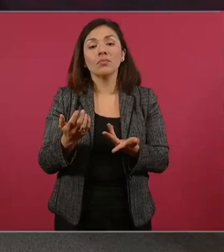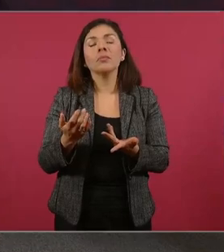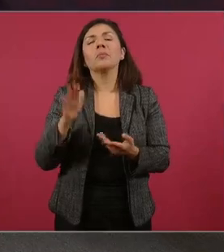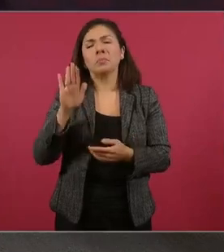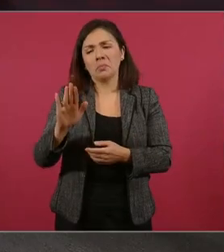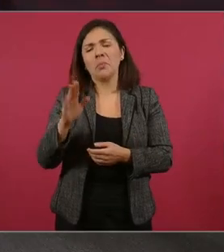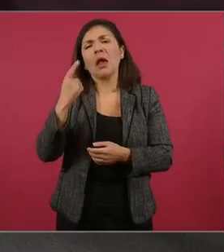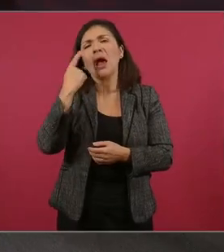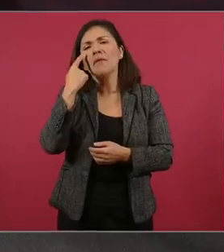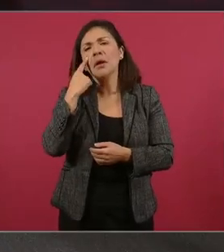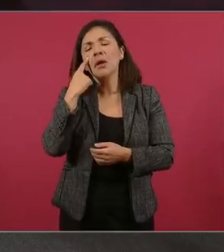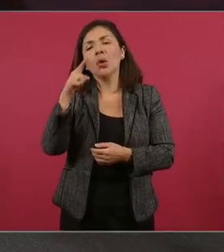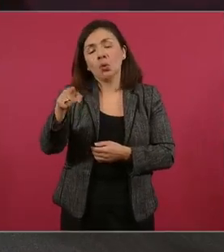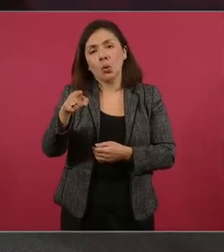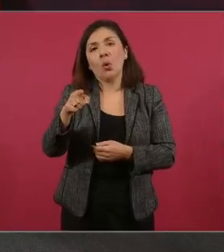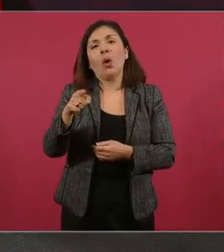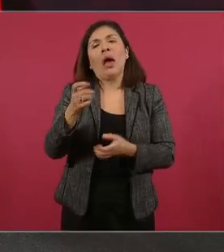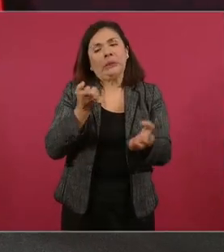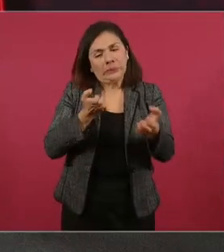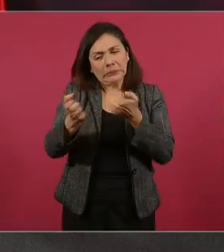primero no bajas de peso